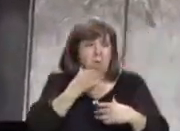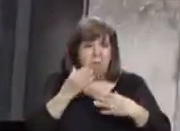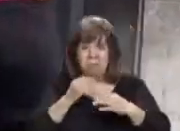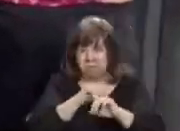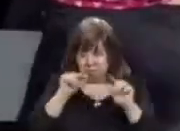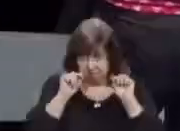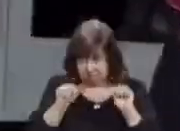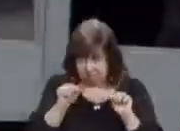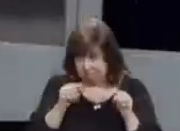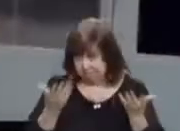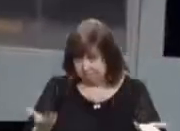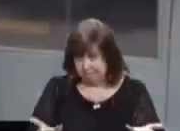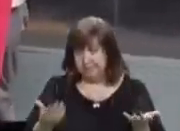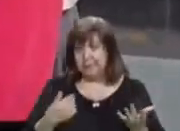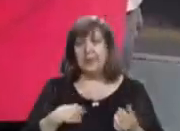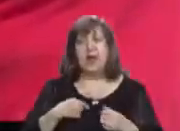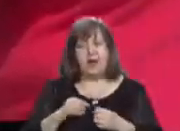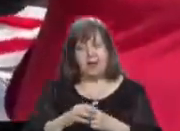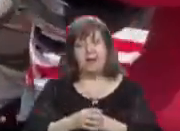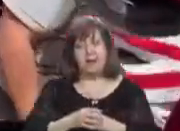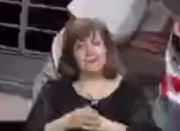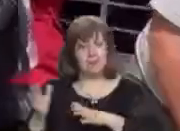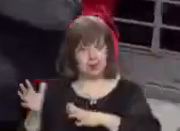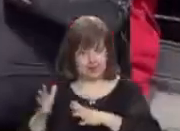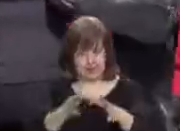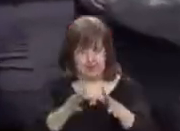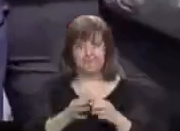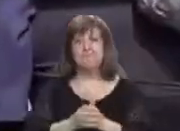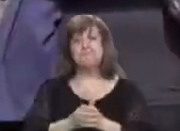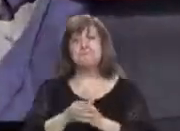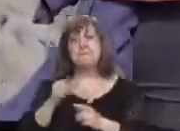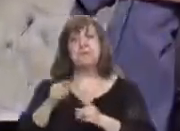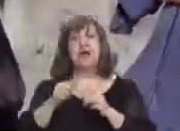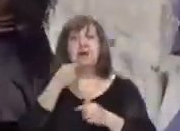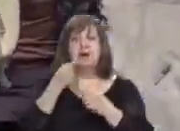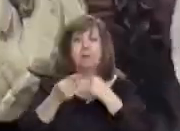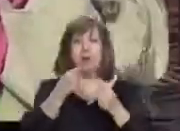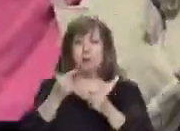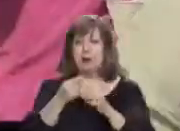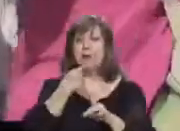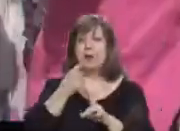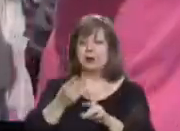vamos a ver si podemos charlar con alguien respecto a la espera.